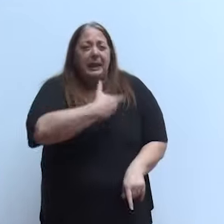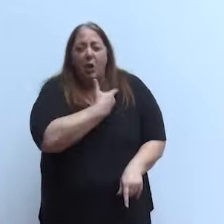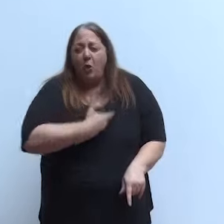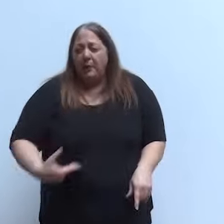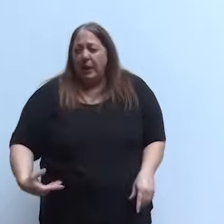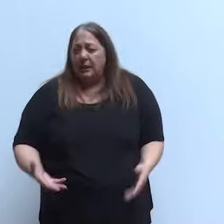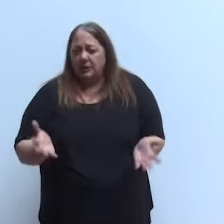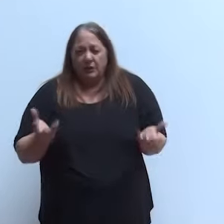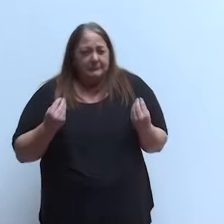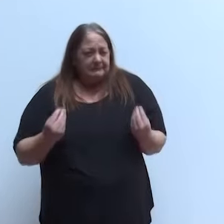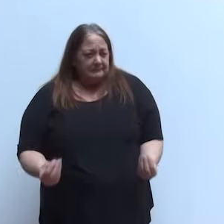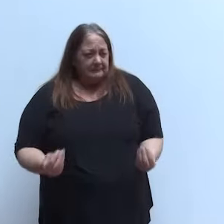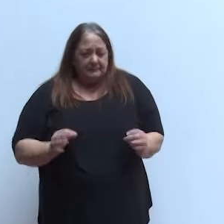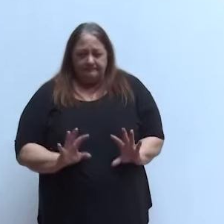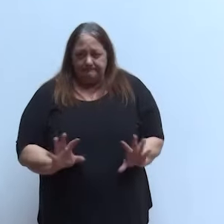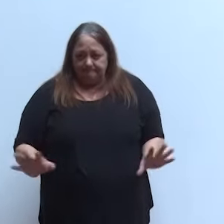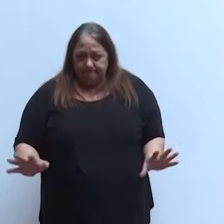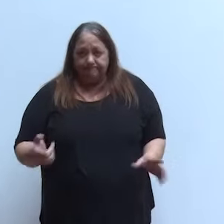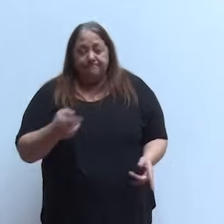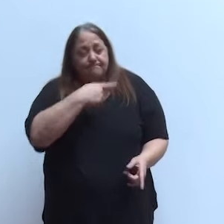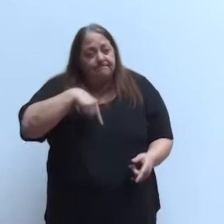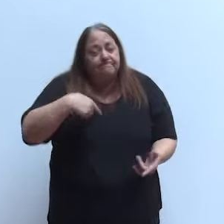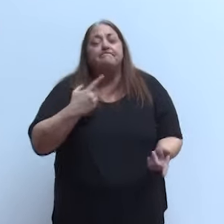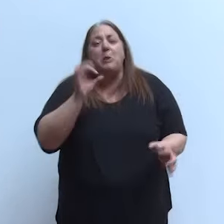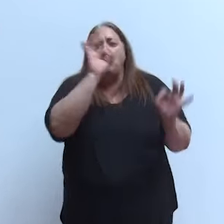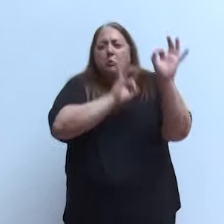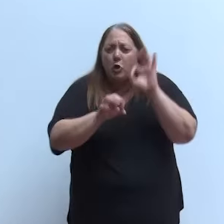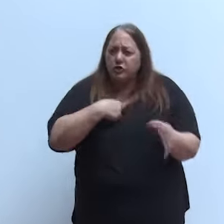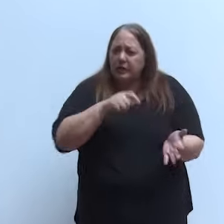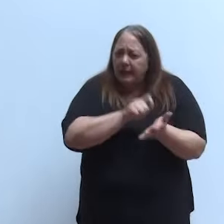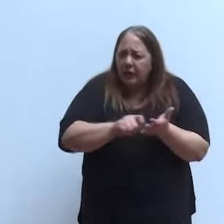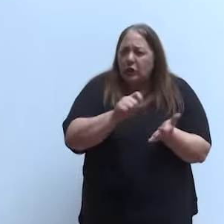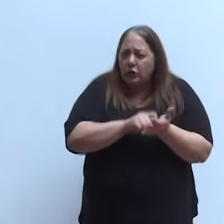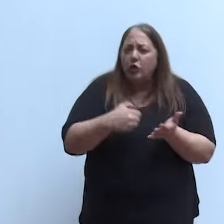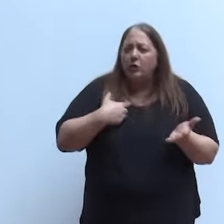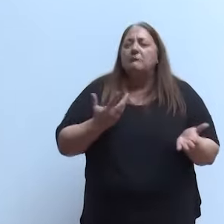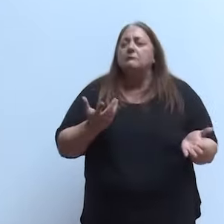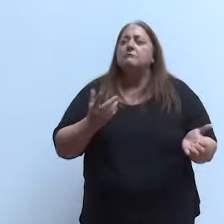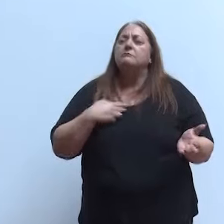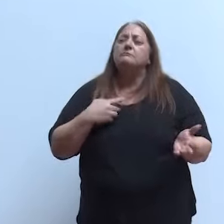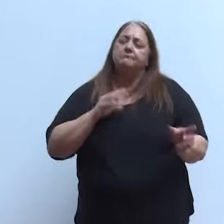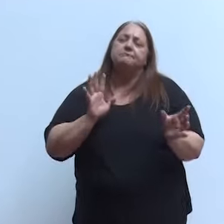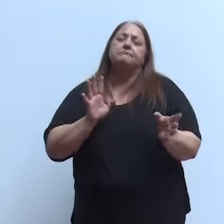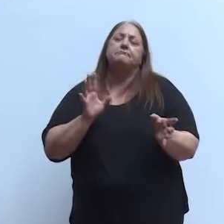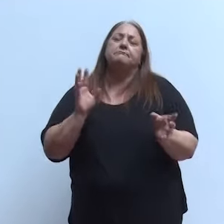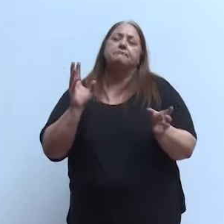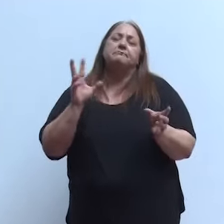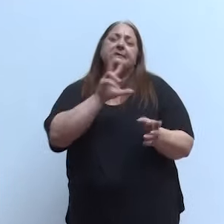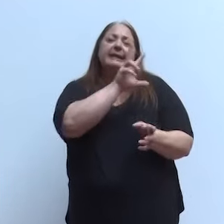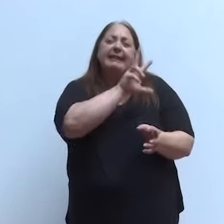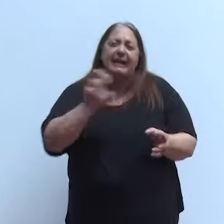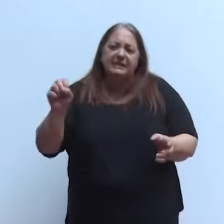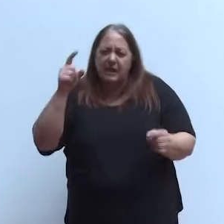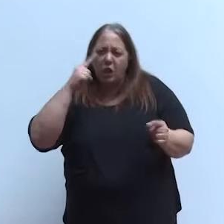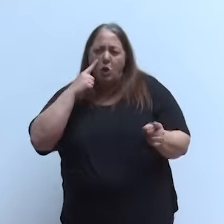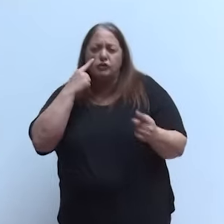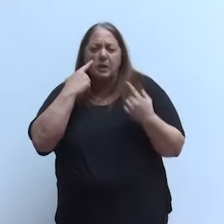e la ventaja que tuvimos en el proyecto pac covid que yo dirigí con un montón de 300 investigadores en todo el